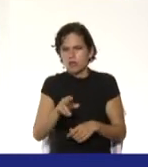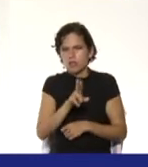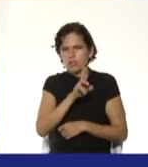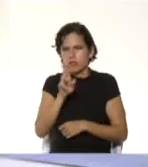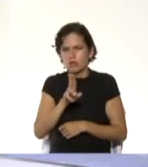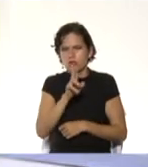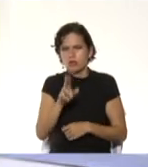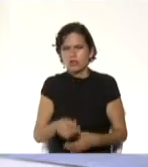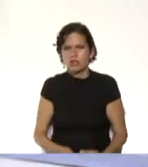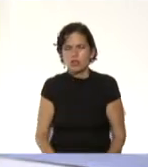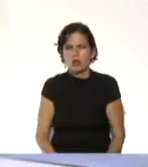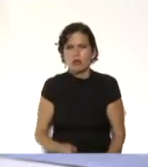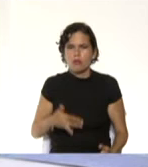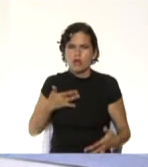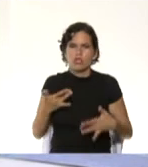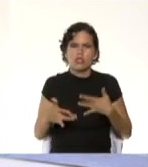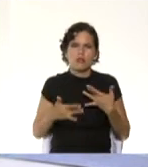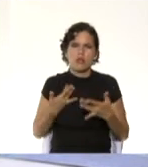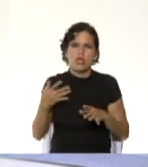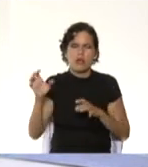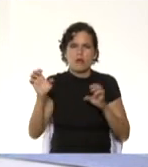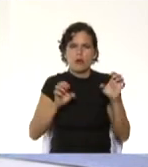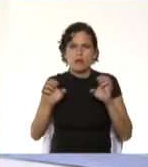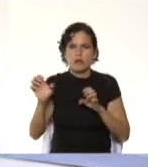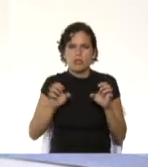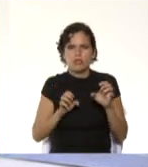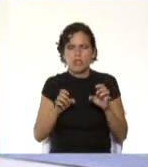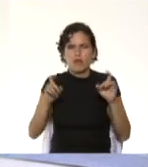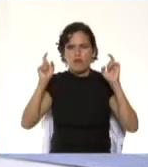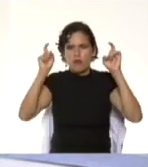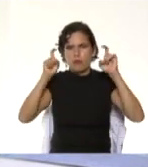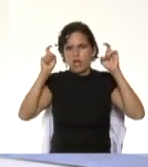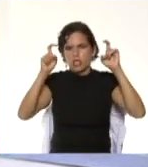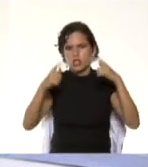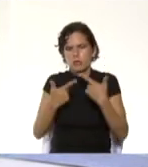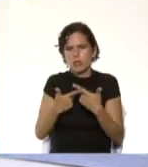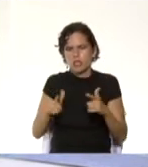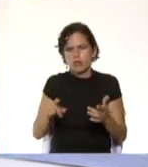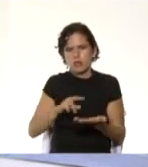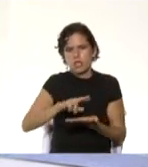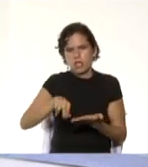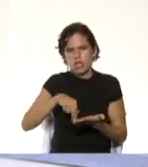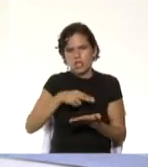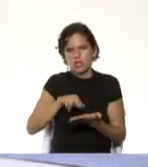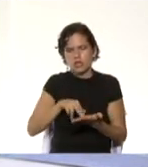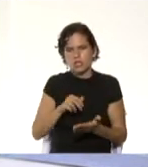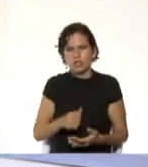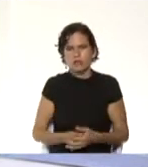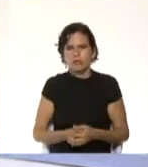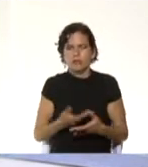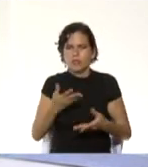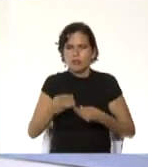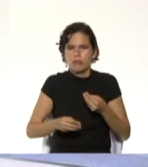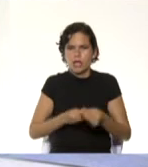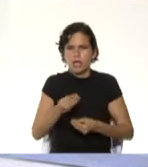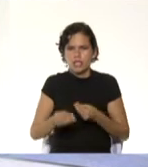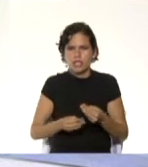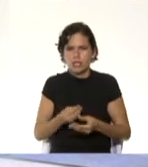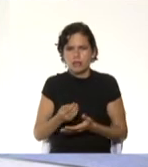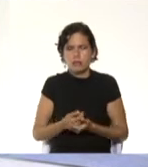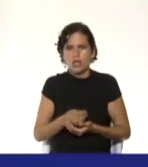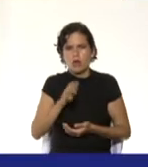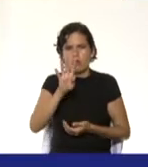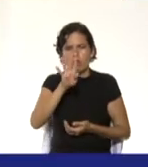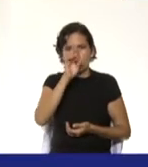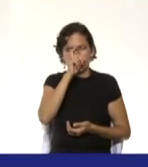toma de decisiones. Como actividades evaluativas en formación para la soberanía nacional, van a realizar